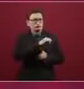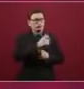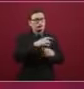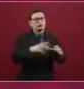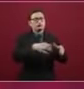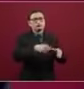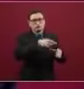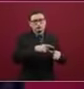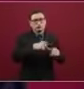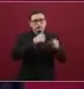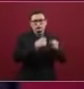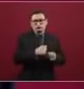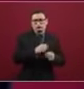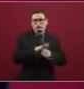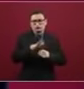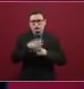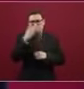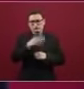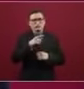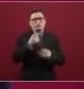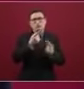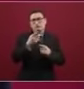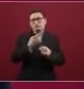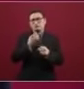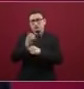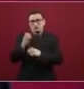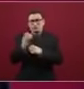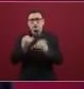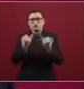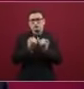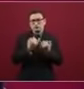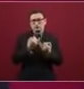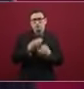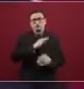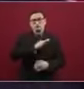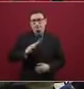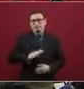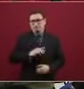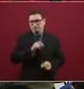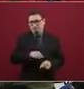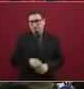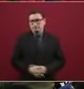seguridad, específicamente las estatales y las municipales.